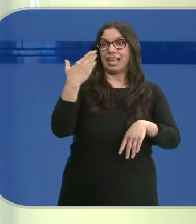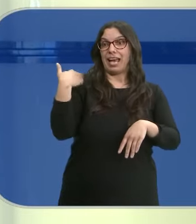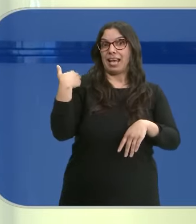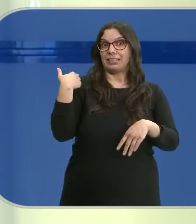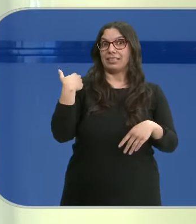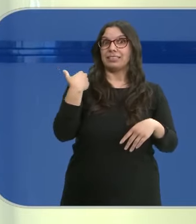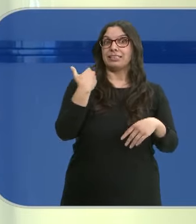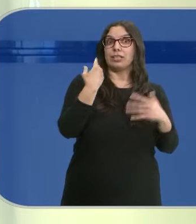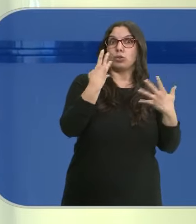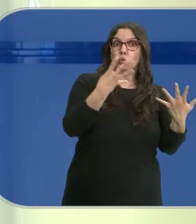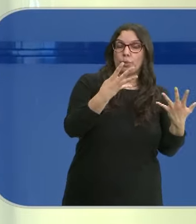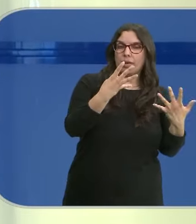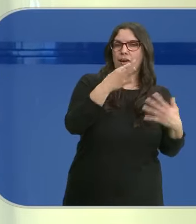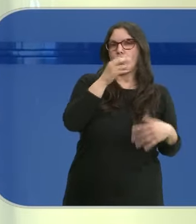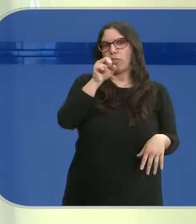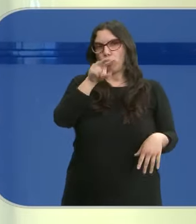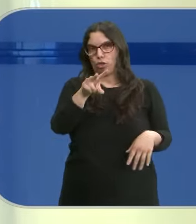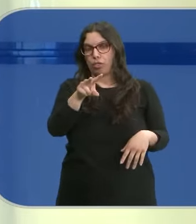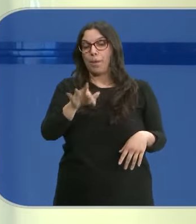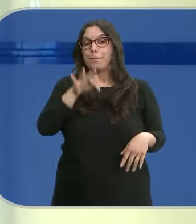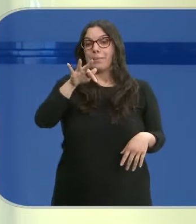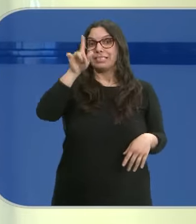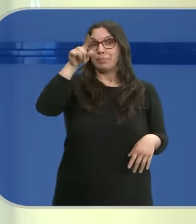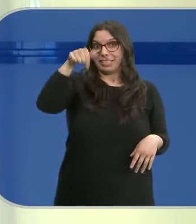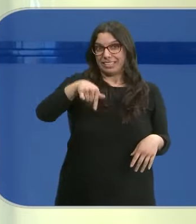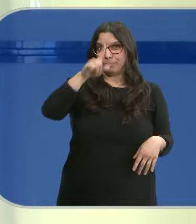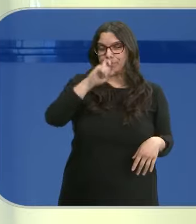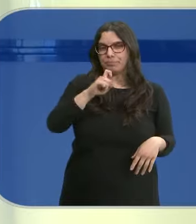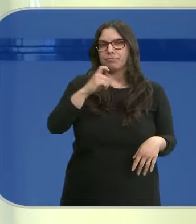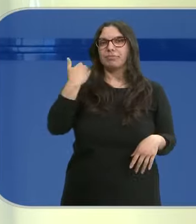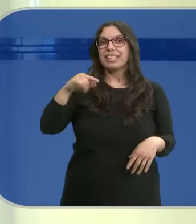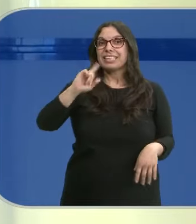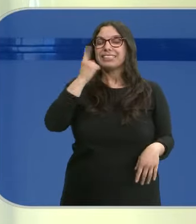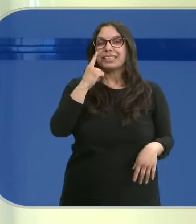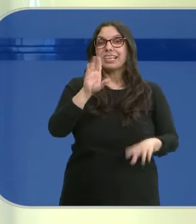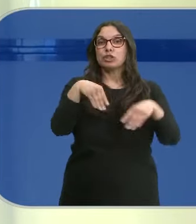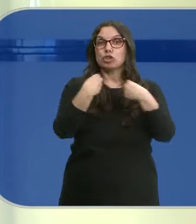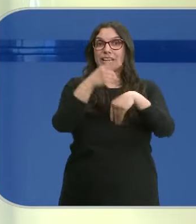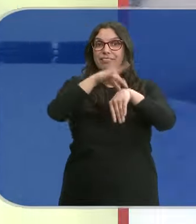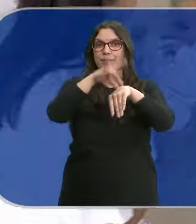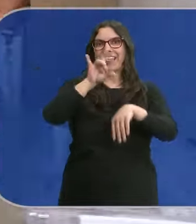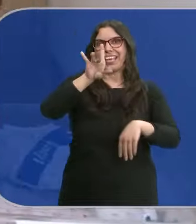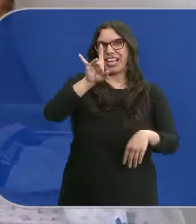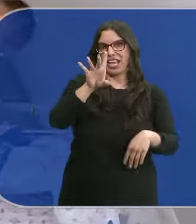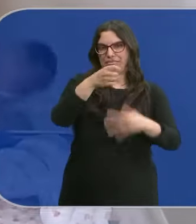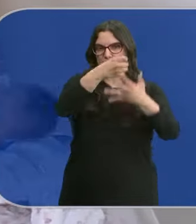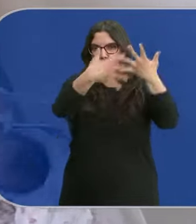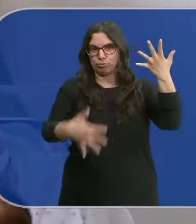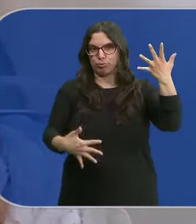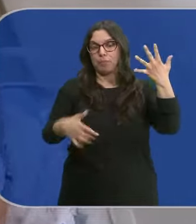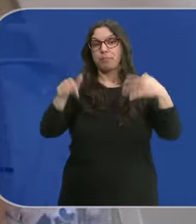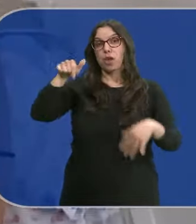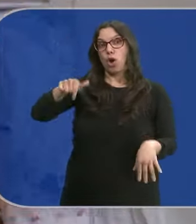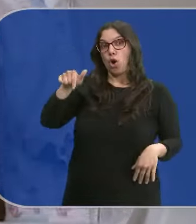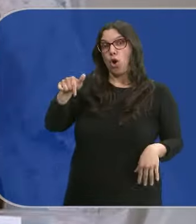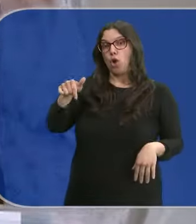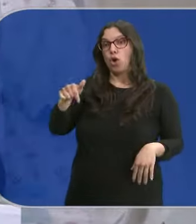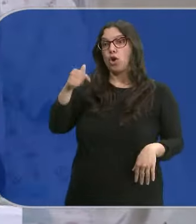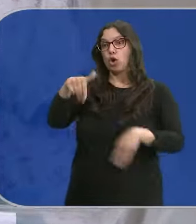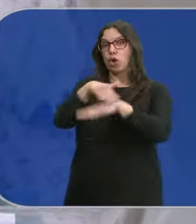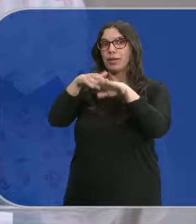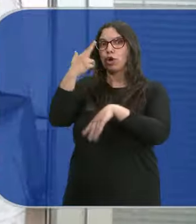9 a 12. Además, desde el 25 de enero de este año la comunidad ya llega a la detección de 15 de ellas. Son cifras que chocan con las hoy comprometidas